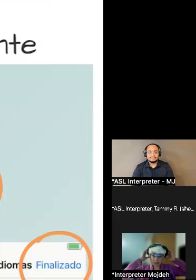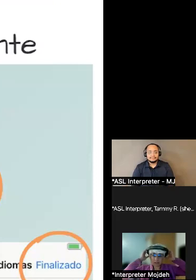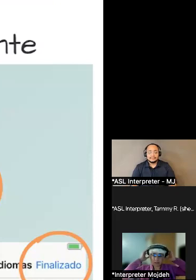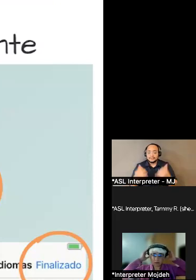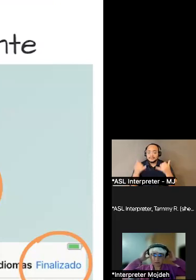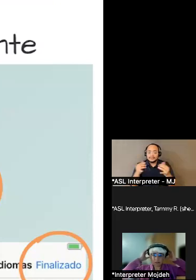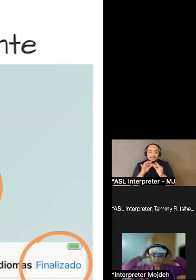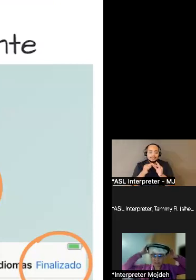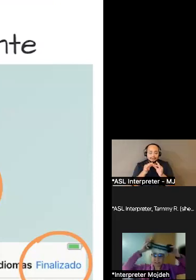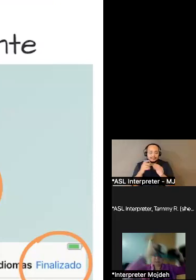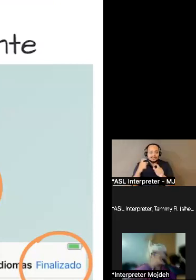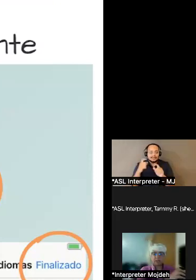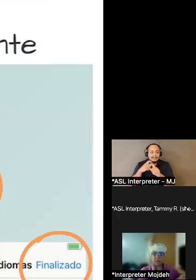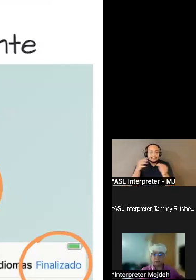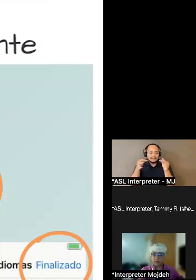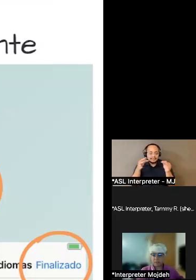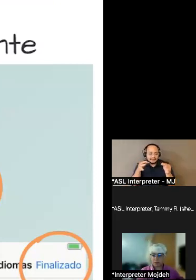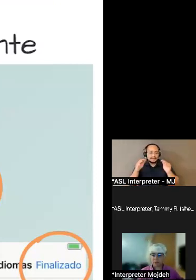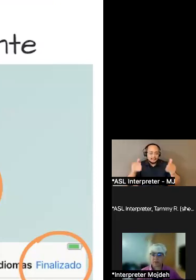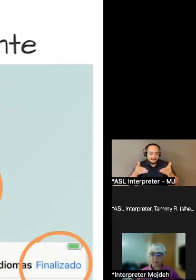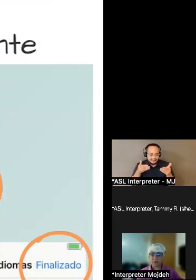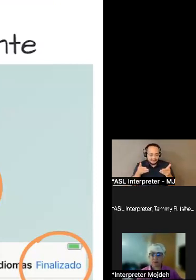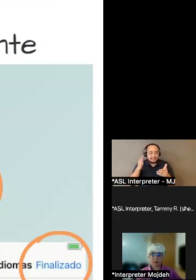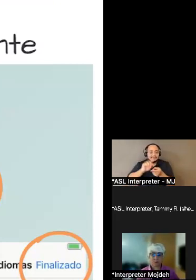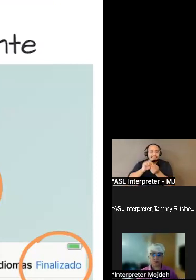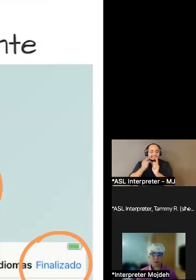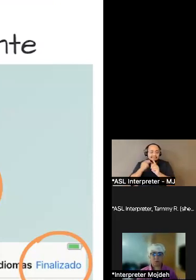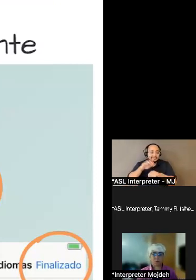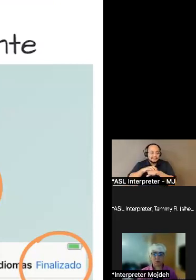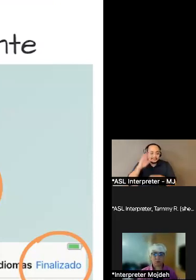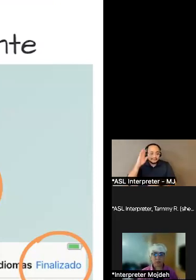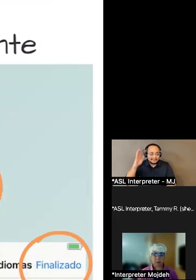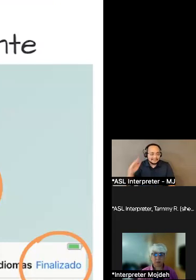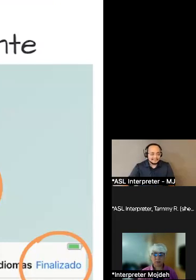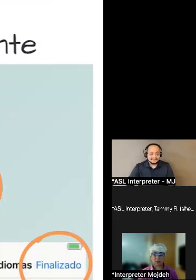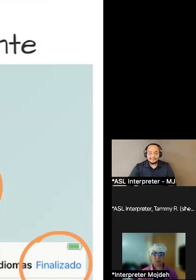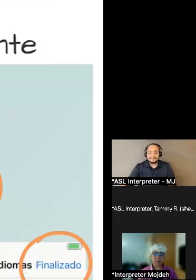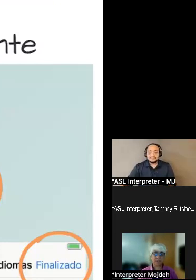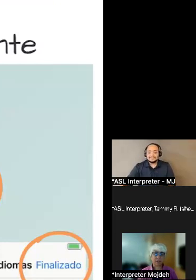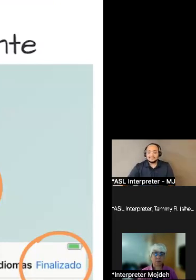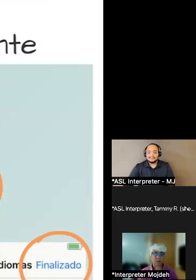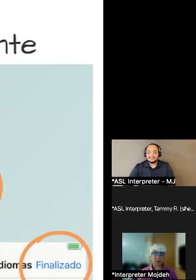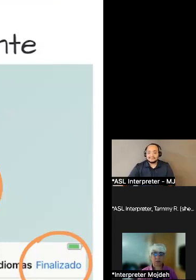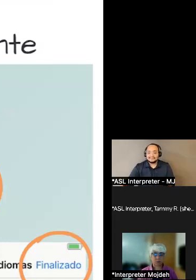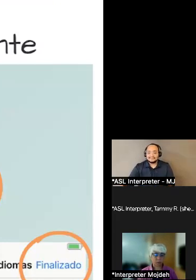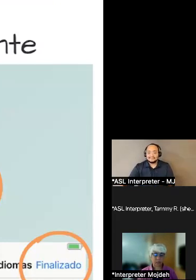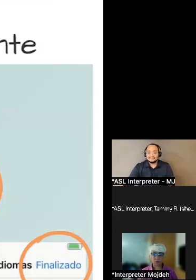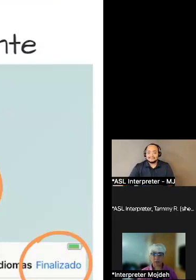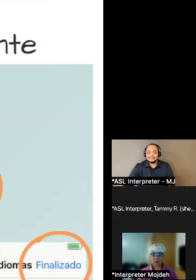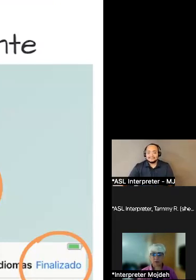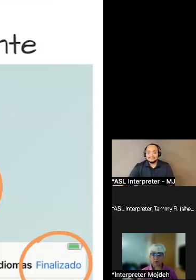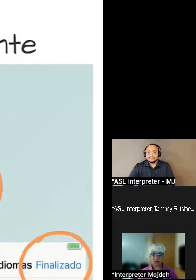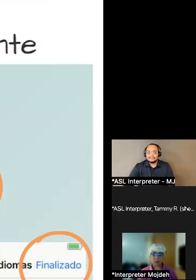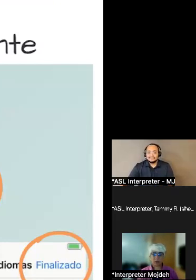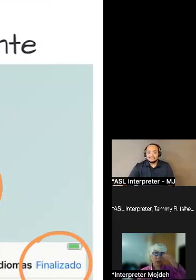Buenos días a todos. Felicitamos a los organizadores de este evento por su firme determinación de facilitar la comunicación bilingüe en